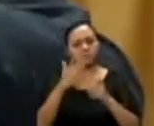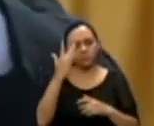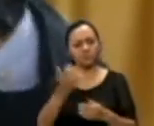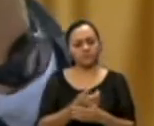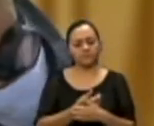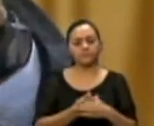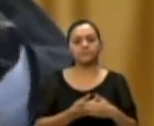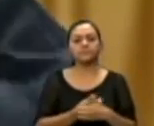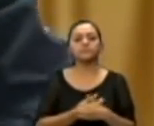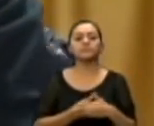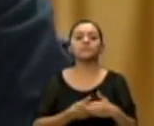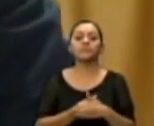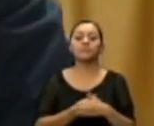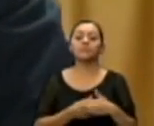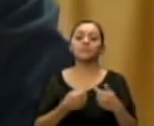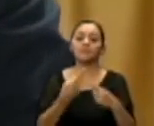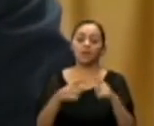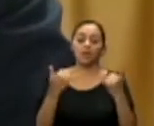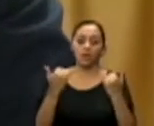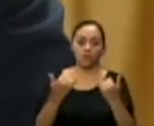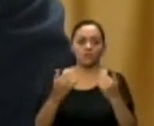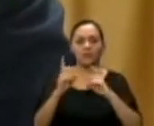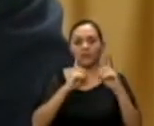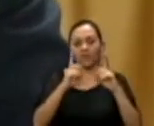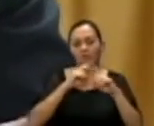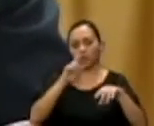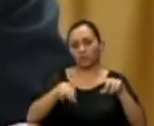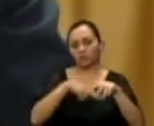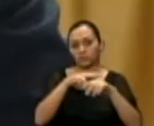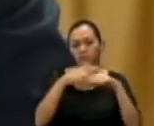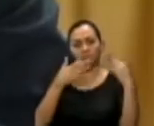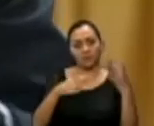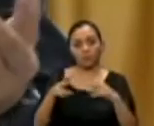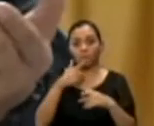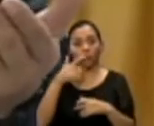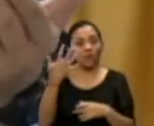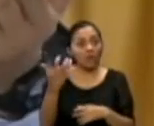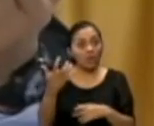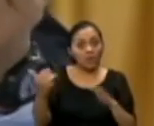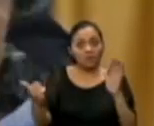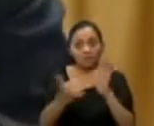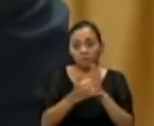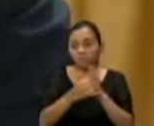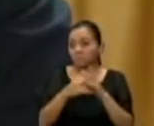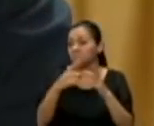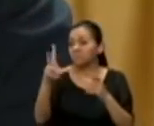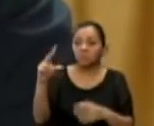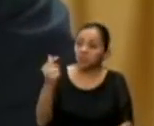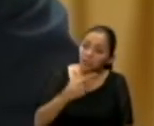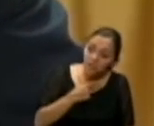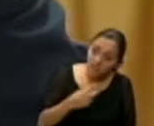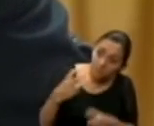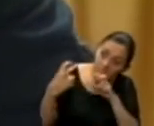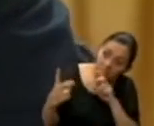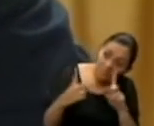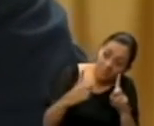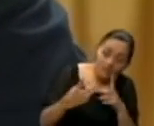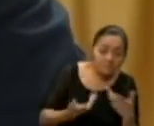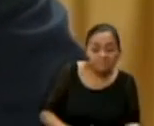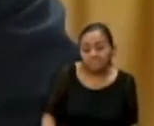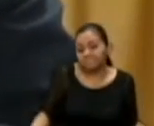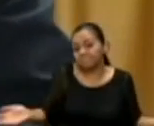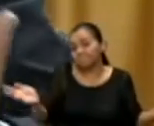tratemos todas estas cosas el gran diálogo nacional lo que se quiere que hará fuera que en el país se dará cuenta una vez más